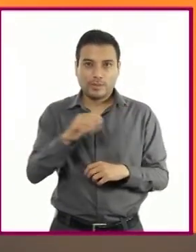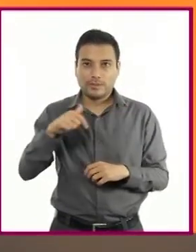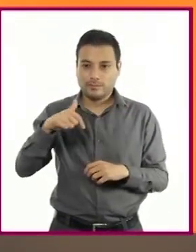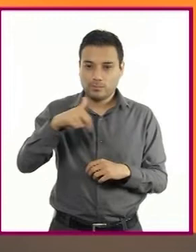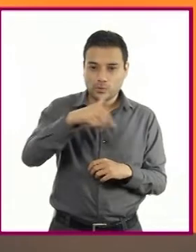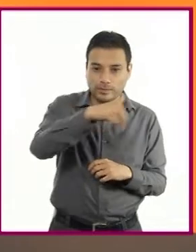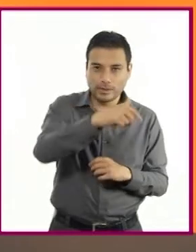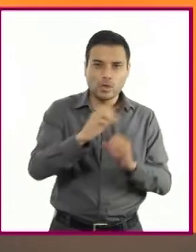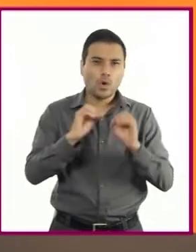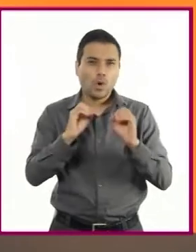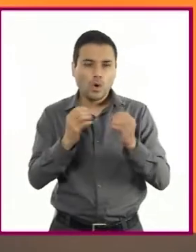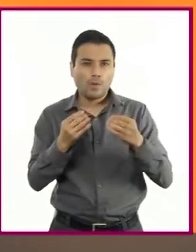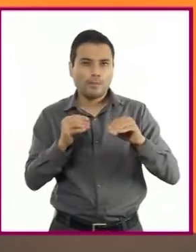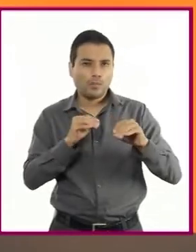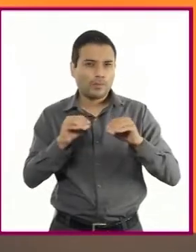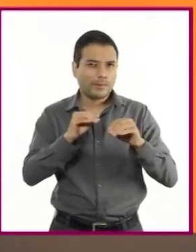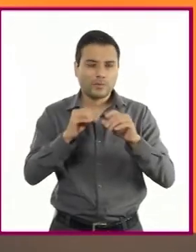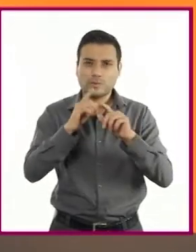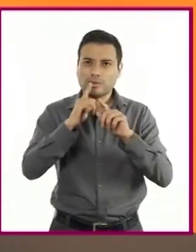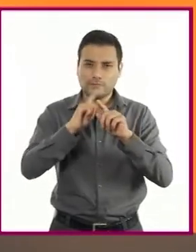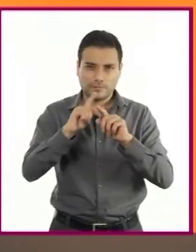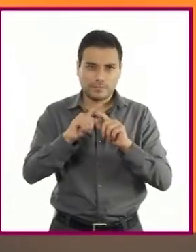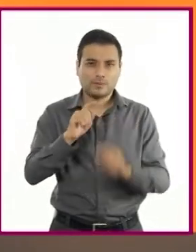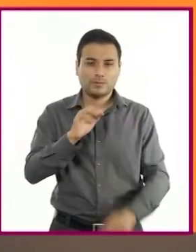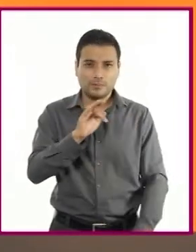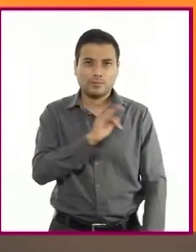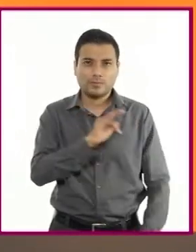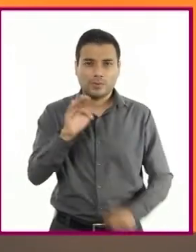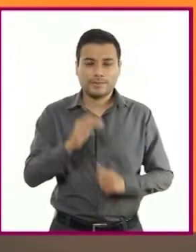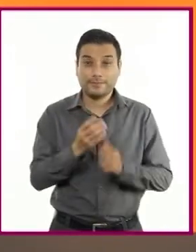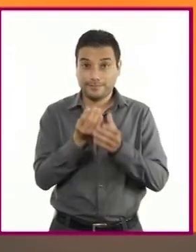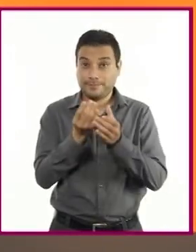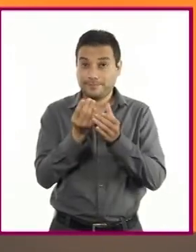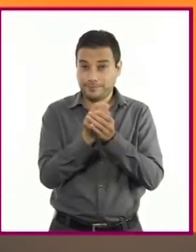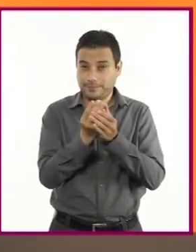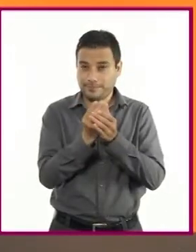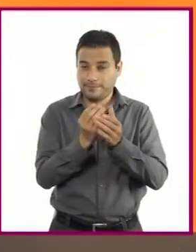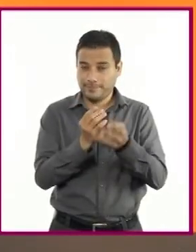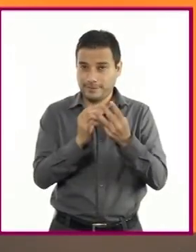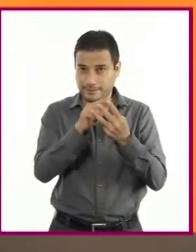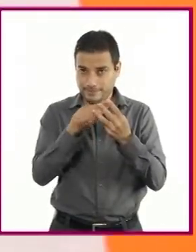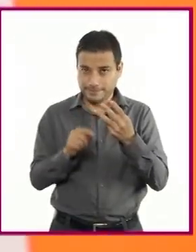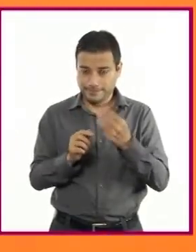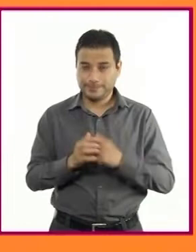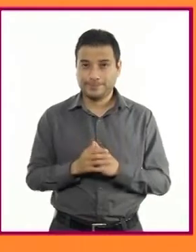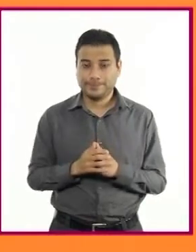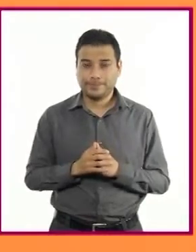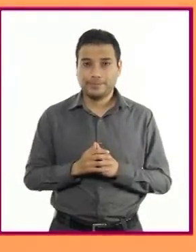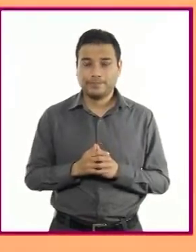provocar diversos movimientos, por lo que se pueden clasificar en 3 tipos.